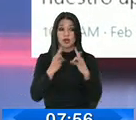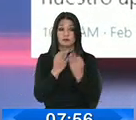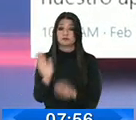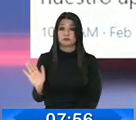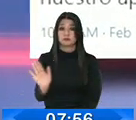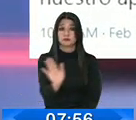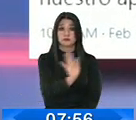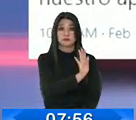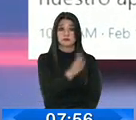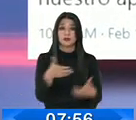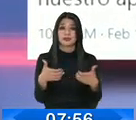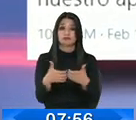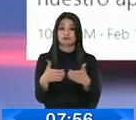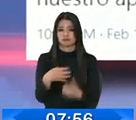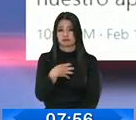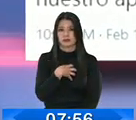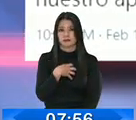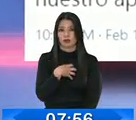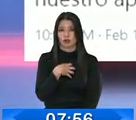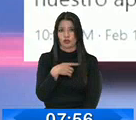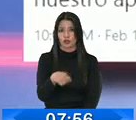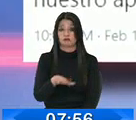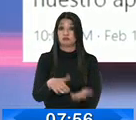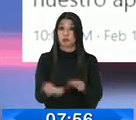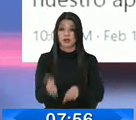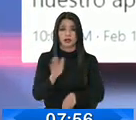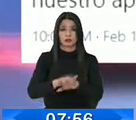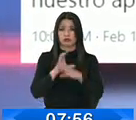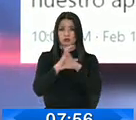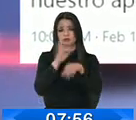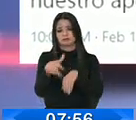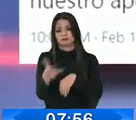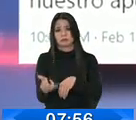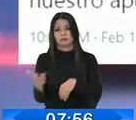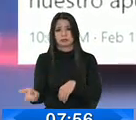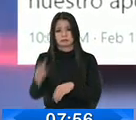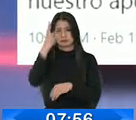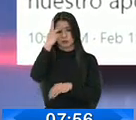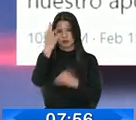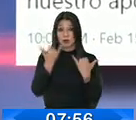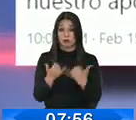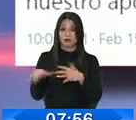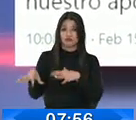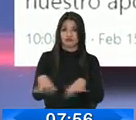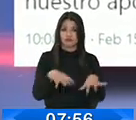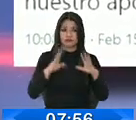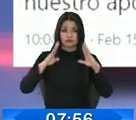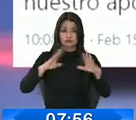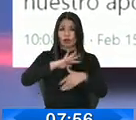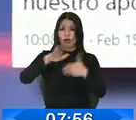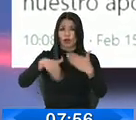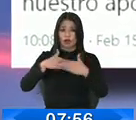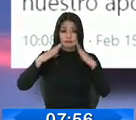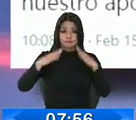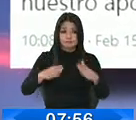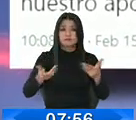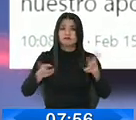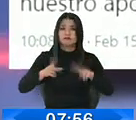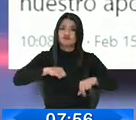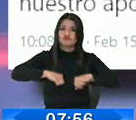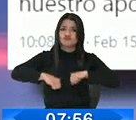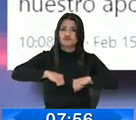aficionados del Barcelona, fallecidos en un accidente en Perú. Estamos coordinando la atención a todos los afectados y los